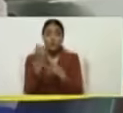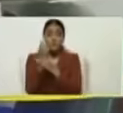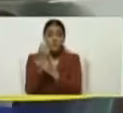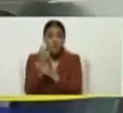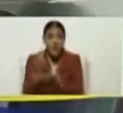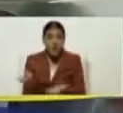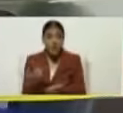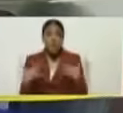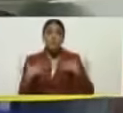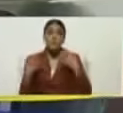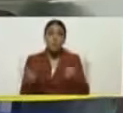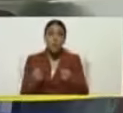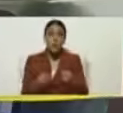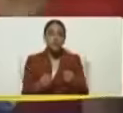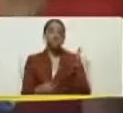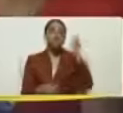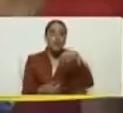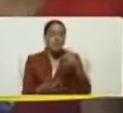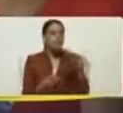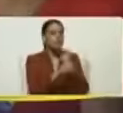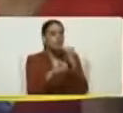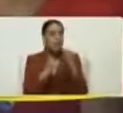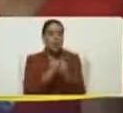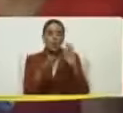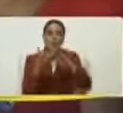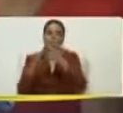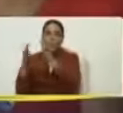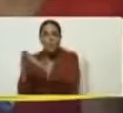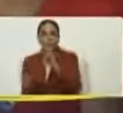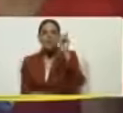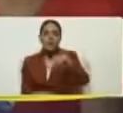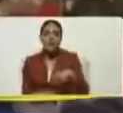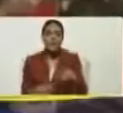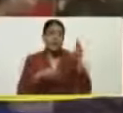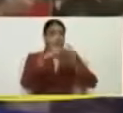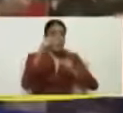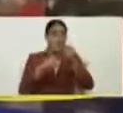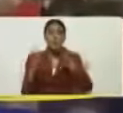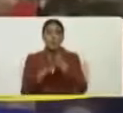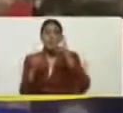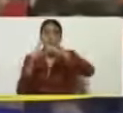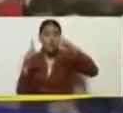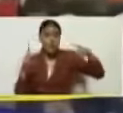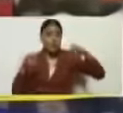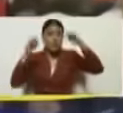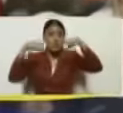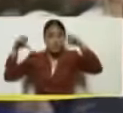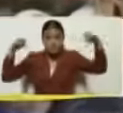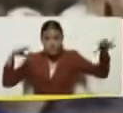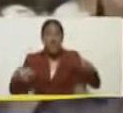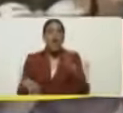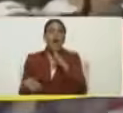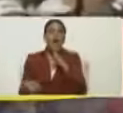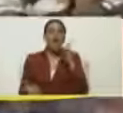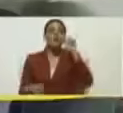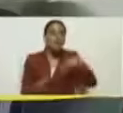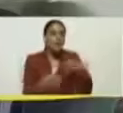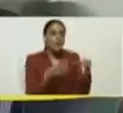circuitos comunales. Para recuperar la infraestructura y los servicios de las comunidades, circuitos comunales.